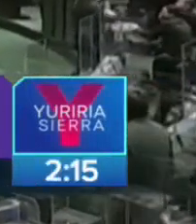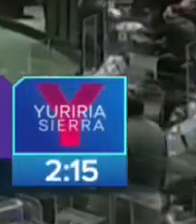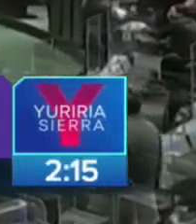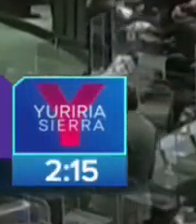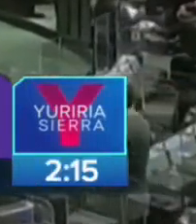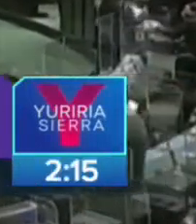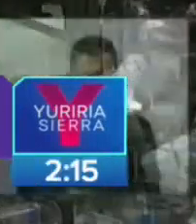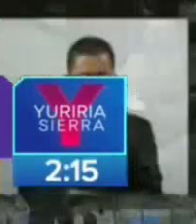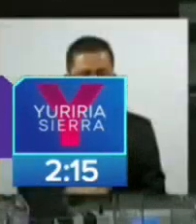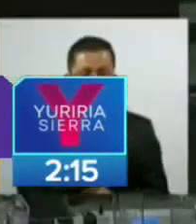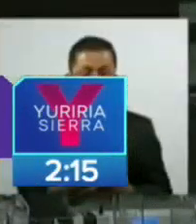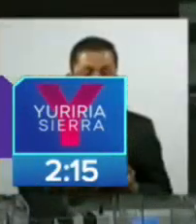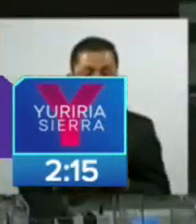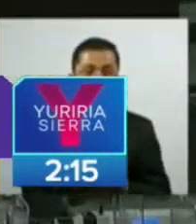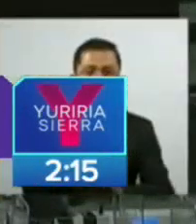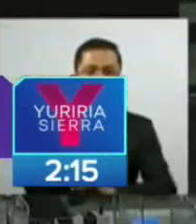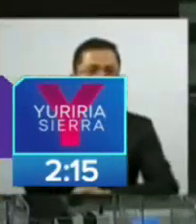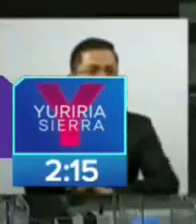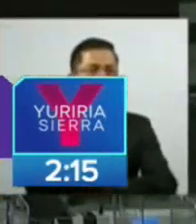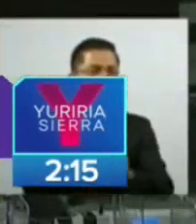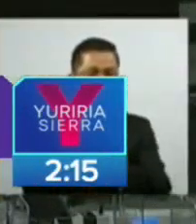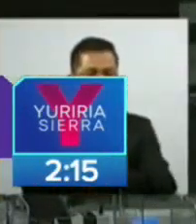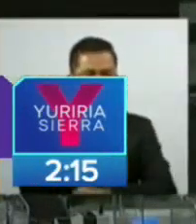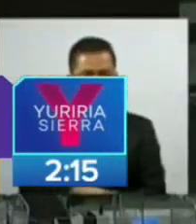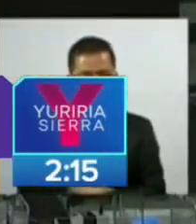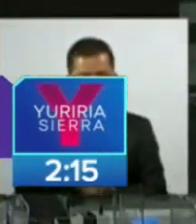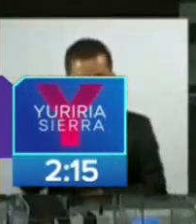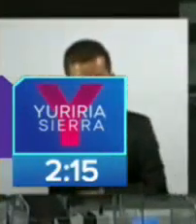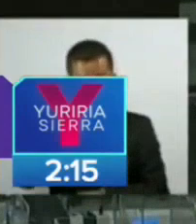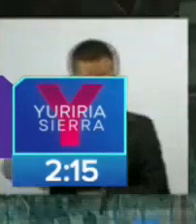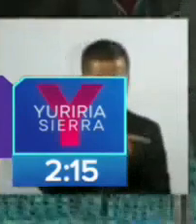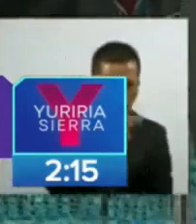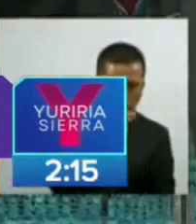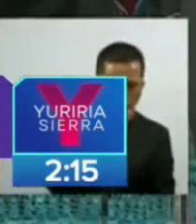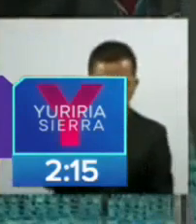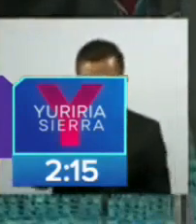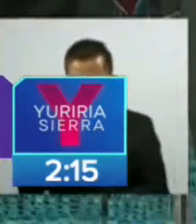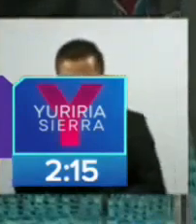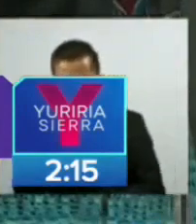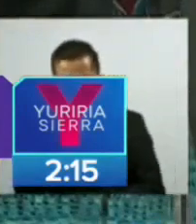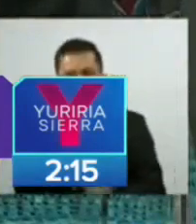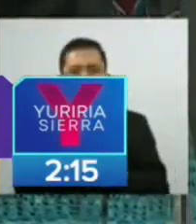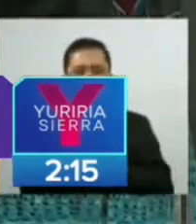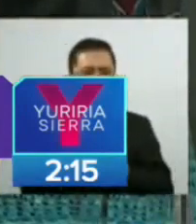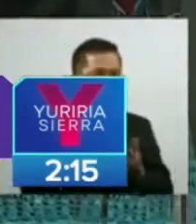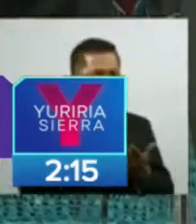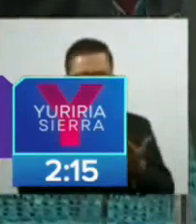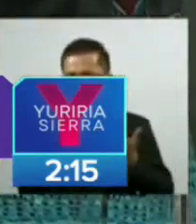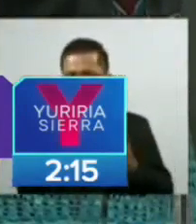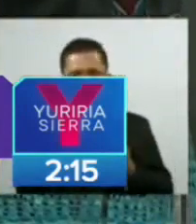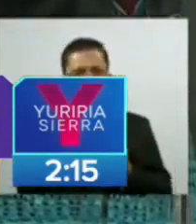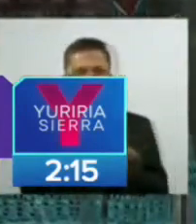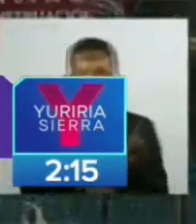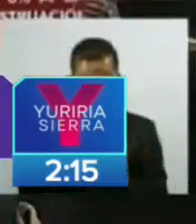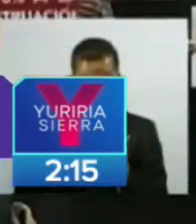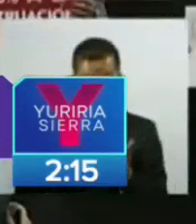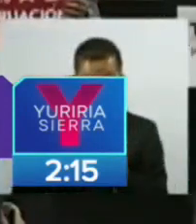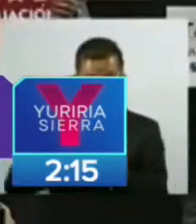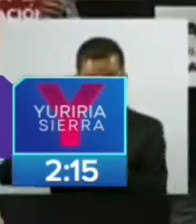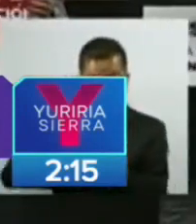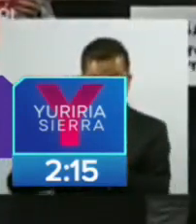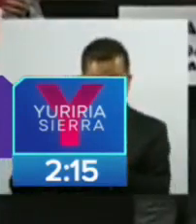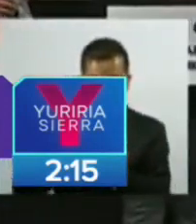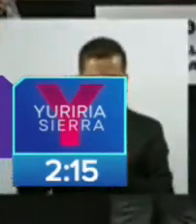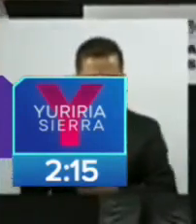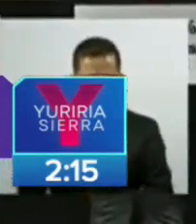fueron eclipsados por el rechazo de 218 diputados, mientras que 10 simplemente se abstuvieron. La diputada de Movimiento Ciudadano, Marta